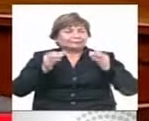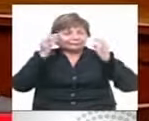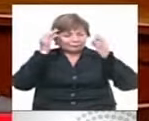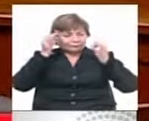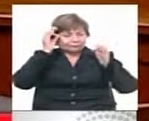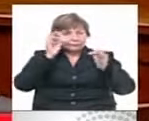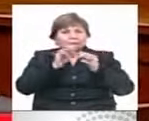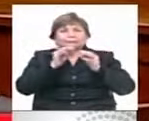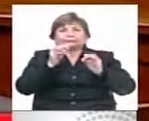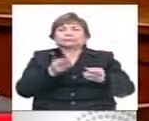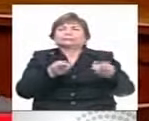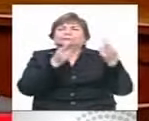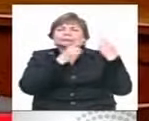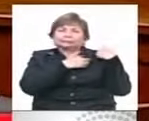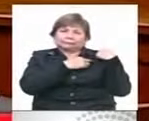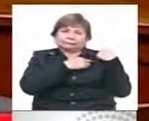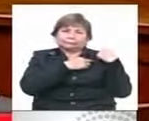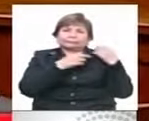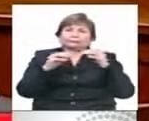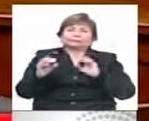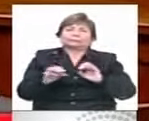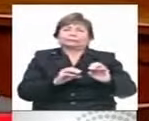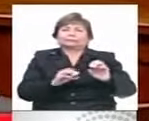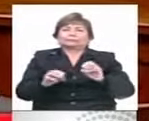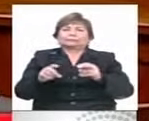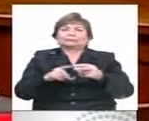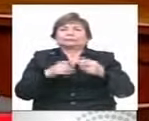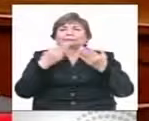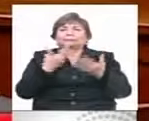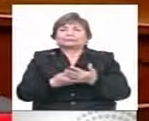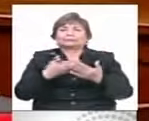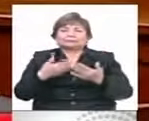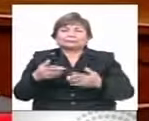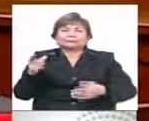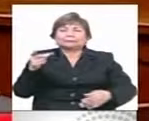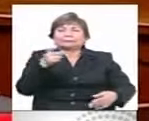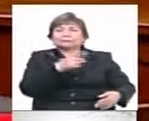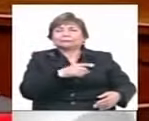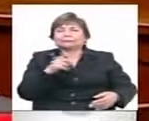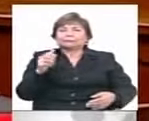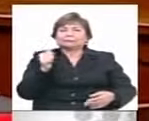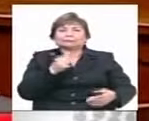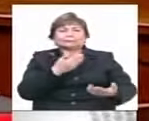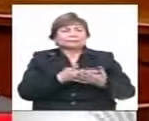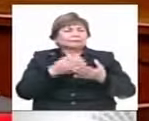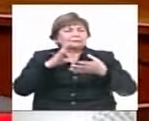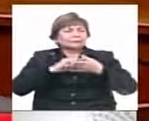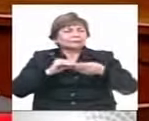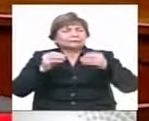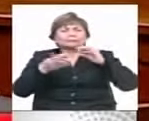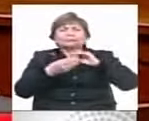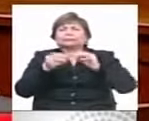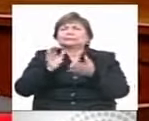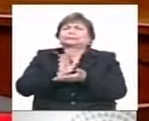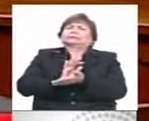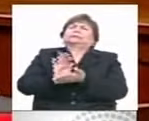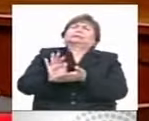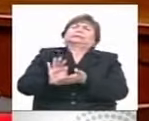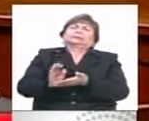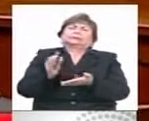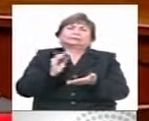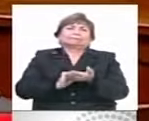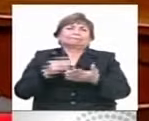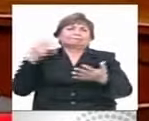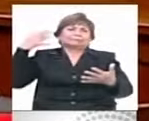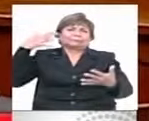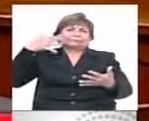indispensable responsabilidad de hacerlo, con énfasis en las y los ciudadanos históricamente excluidos y más